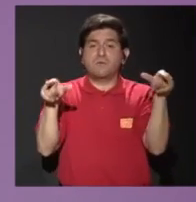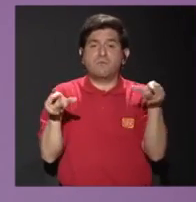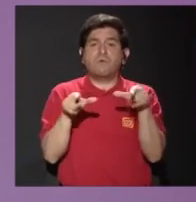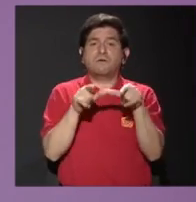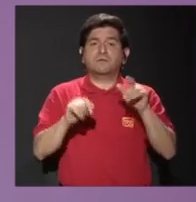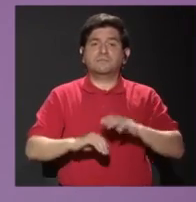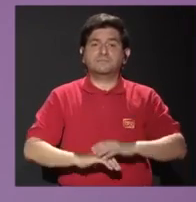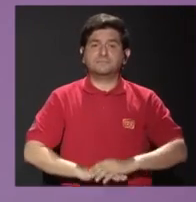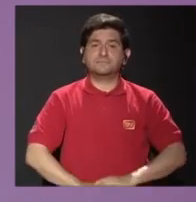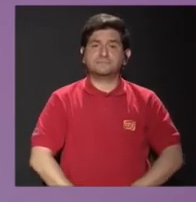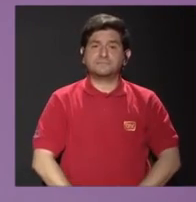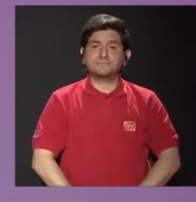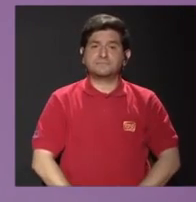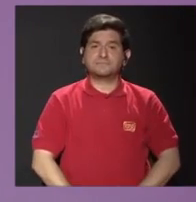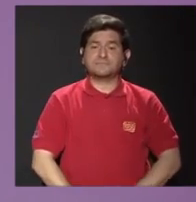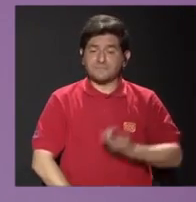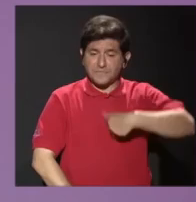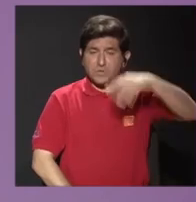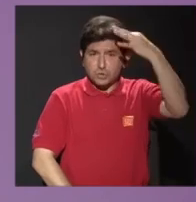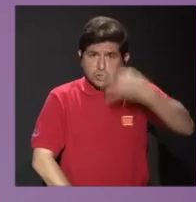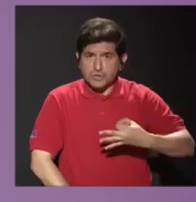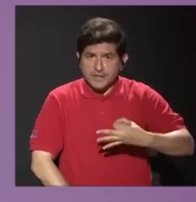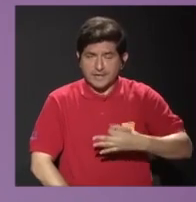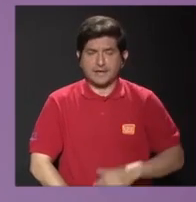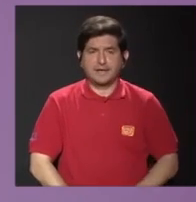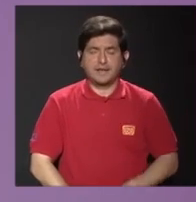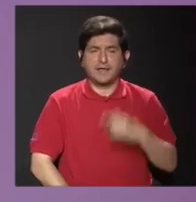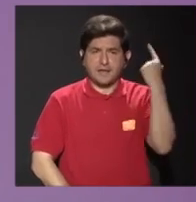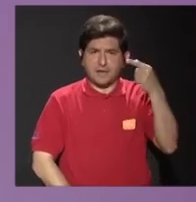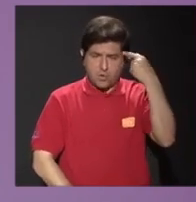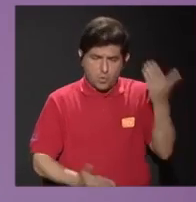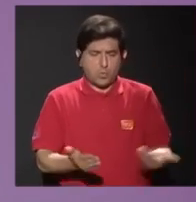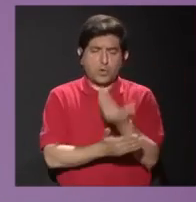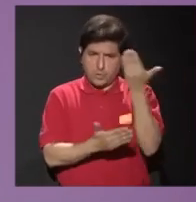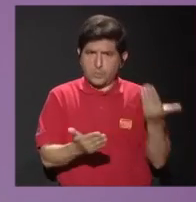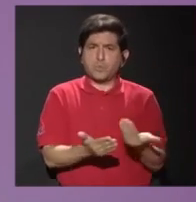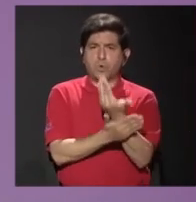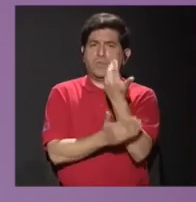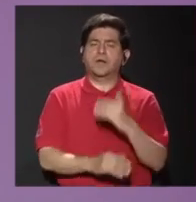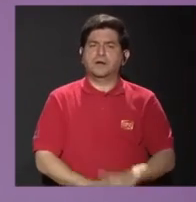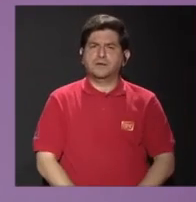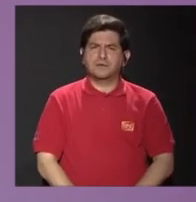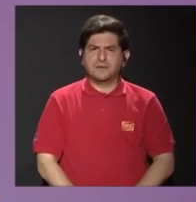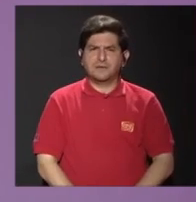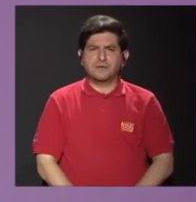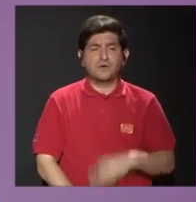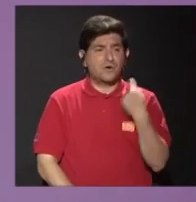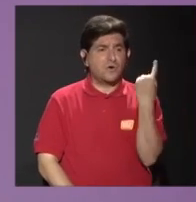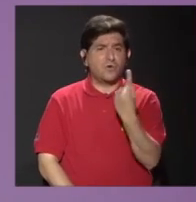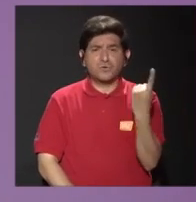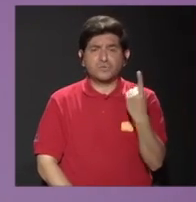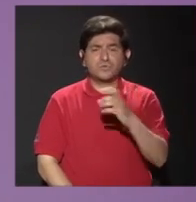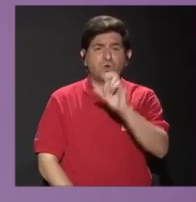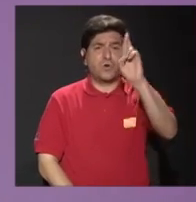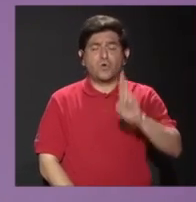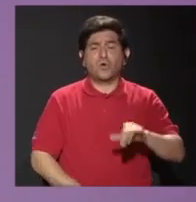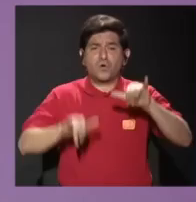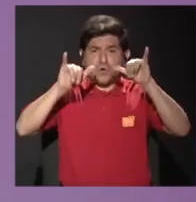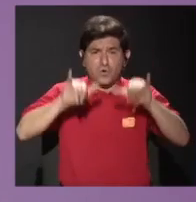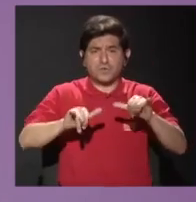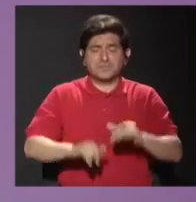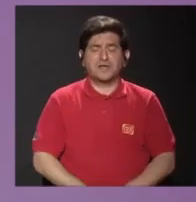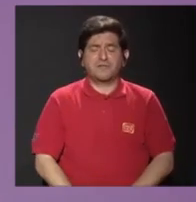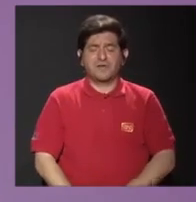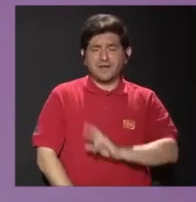verdad entonces creemos que como estado moderno porque realmente solamente queda costa rica con